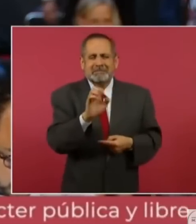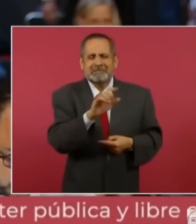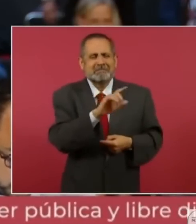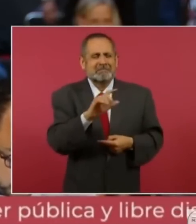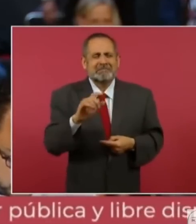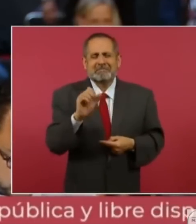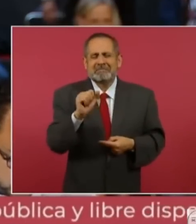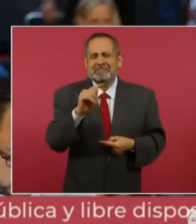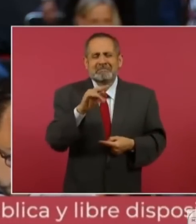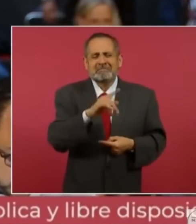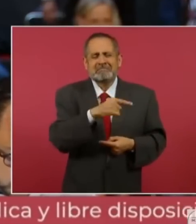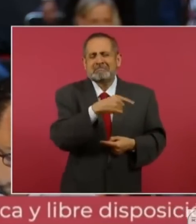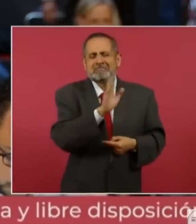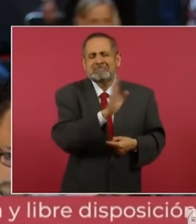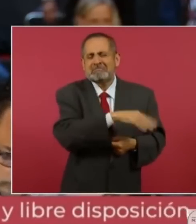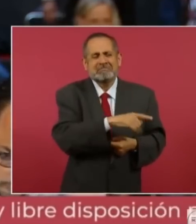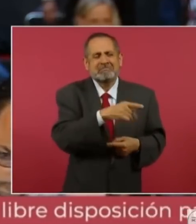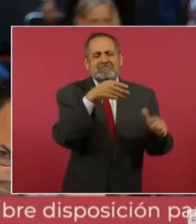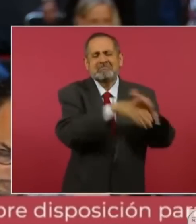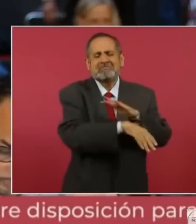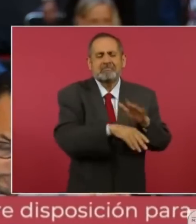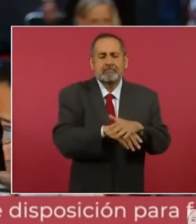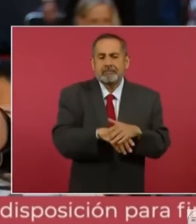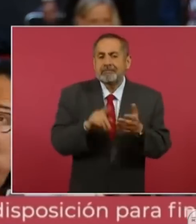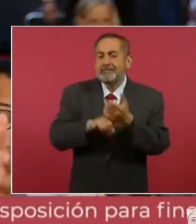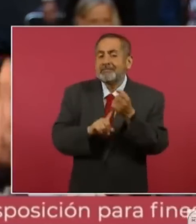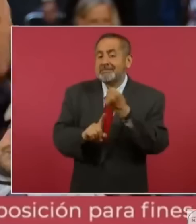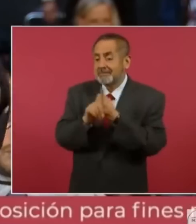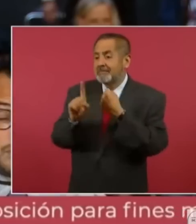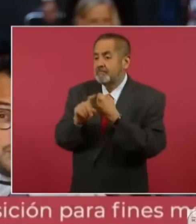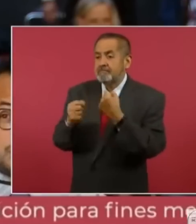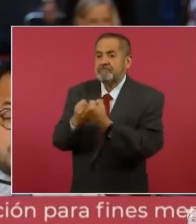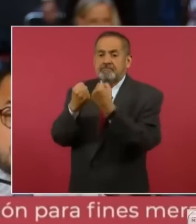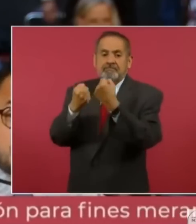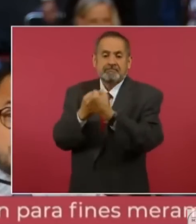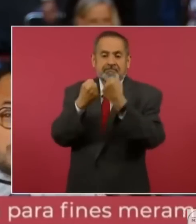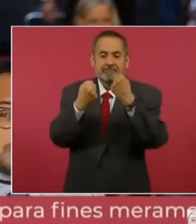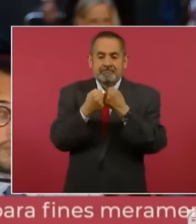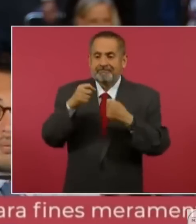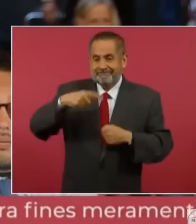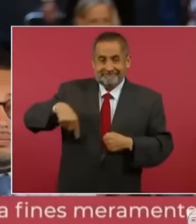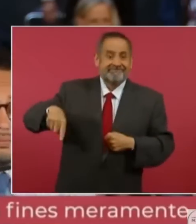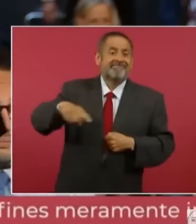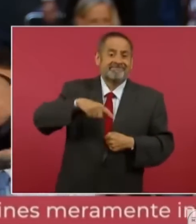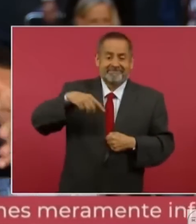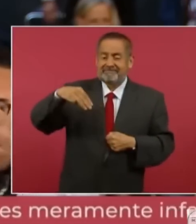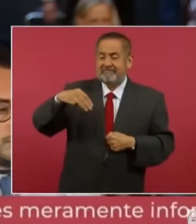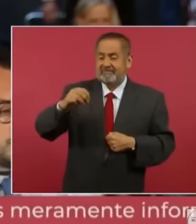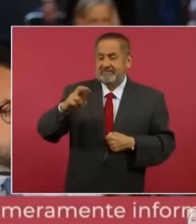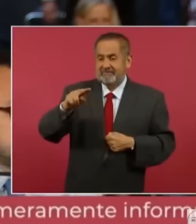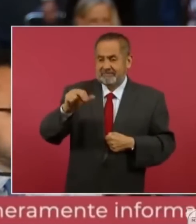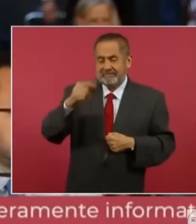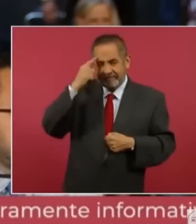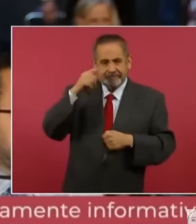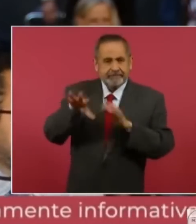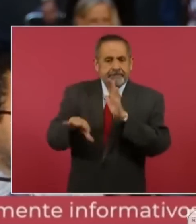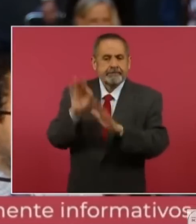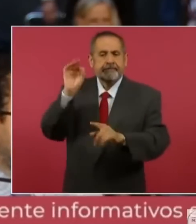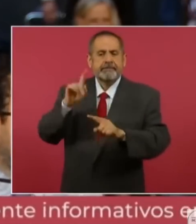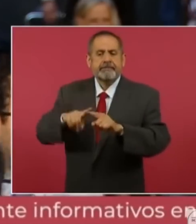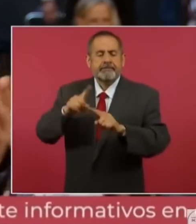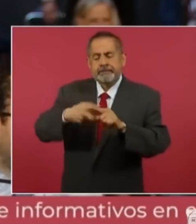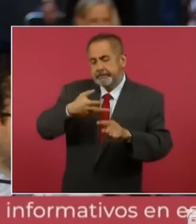Crill en la oposición moralmente derrotada, sino de cómo salgan ustedes de esta, de este proceso interno,